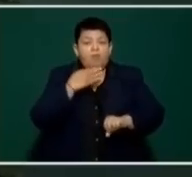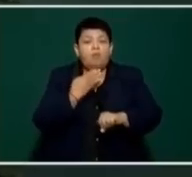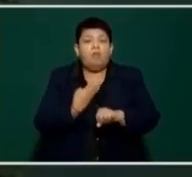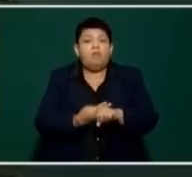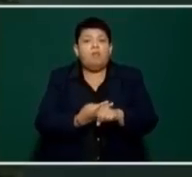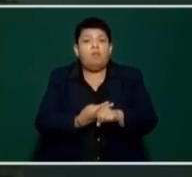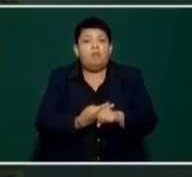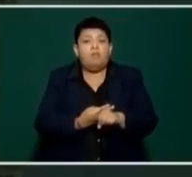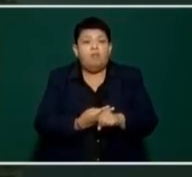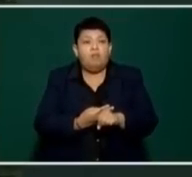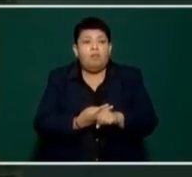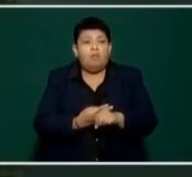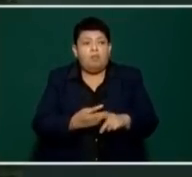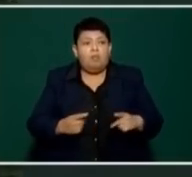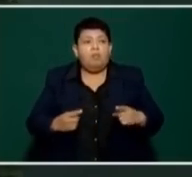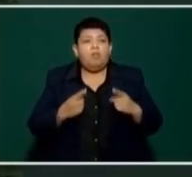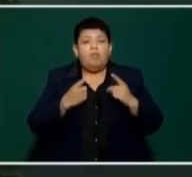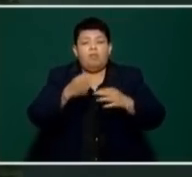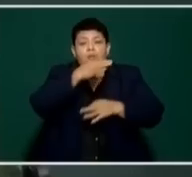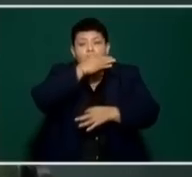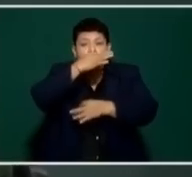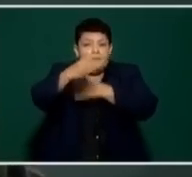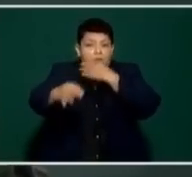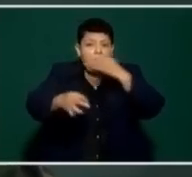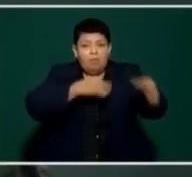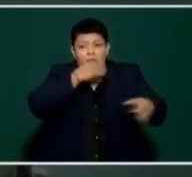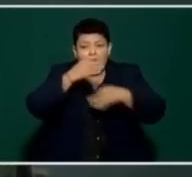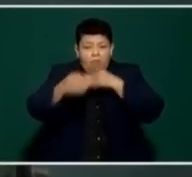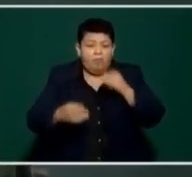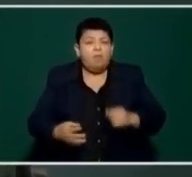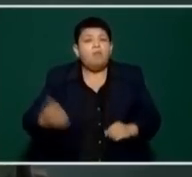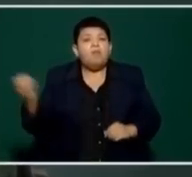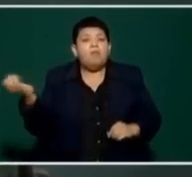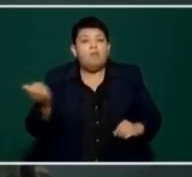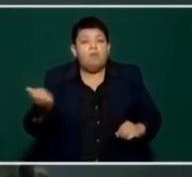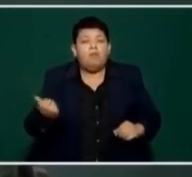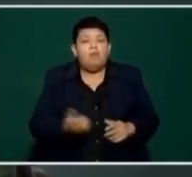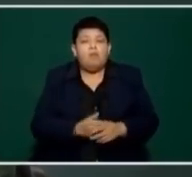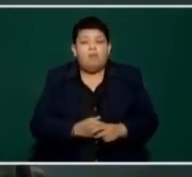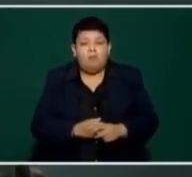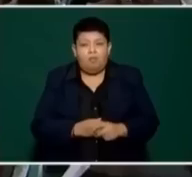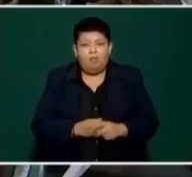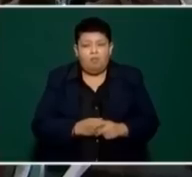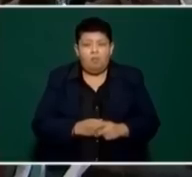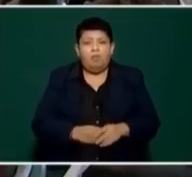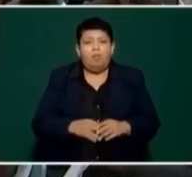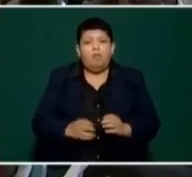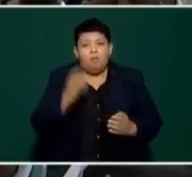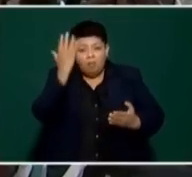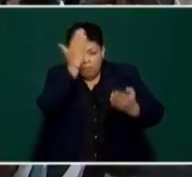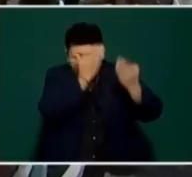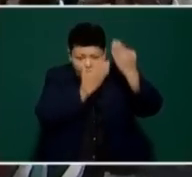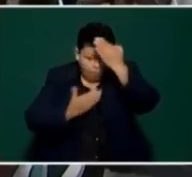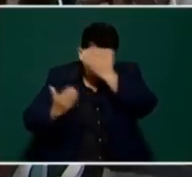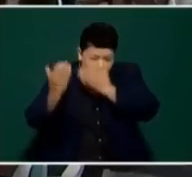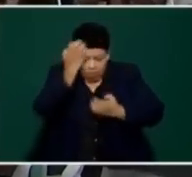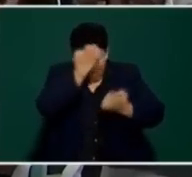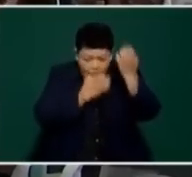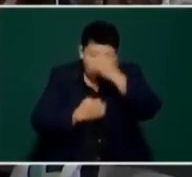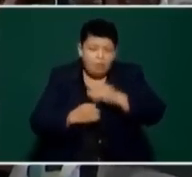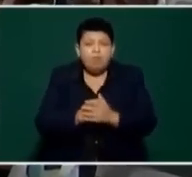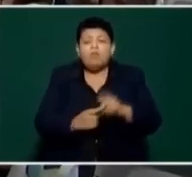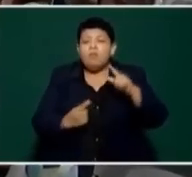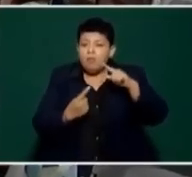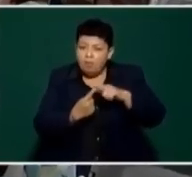va dando la información y él mismo va haciendo pues la evaluación de todas